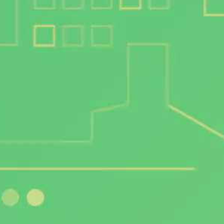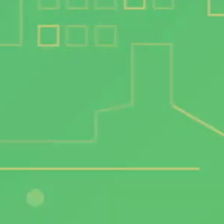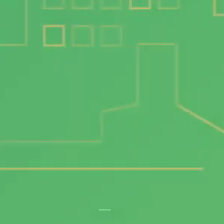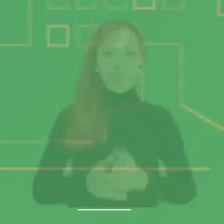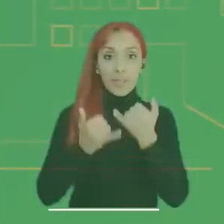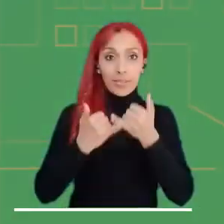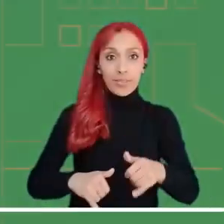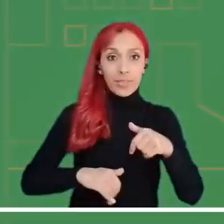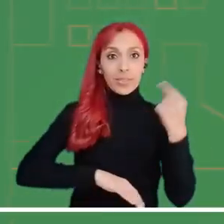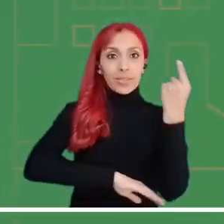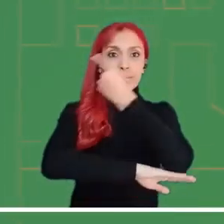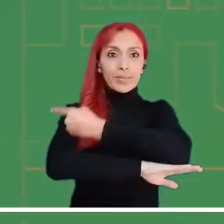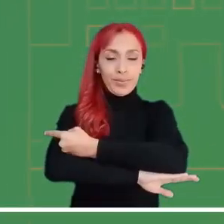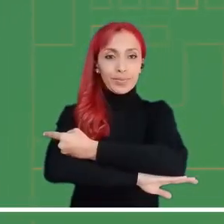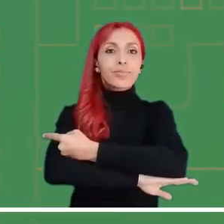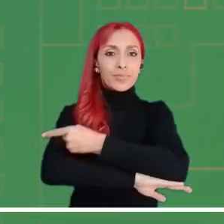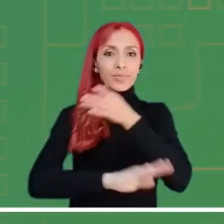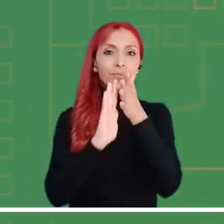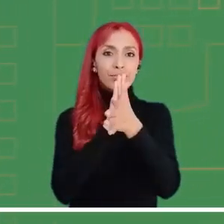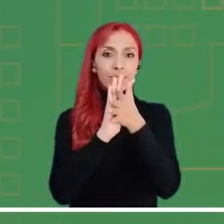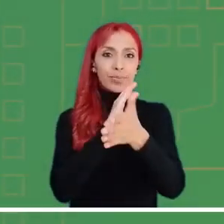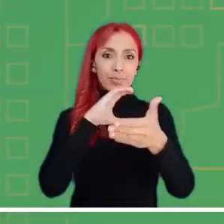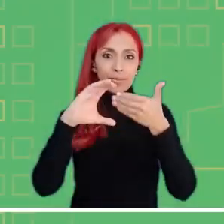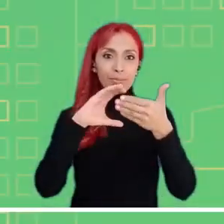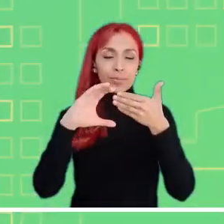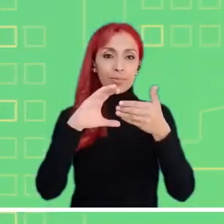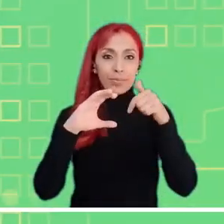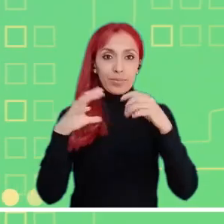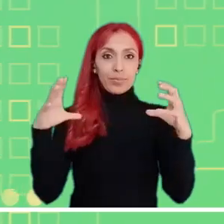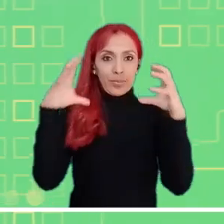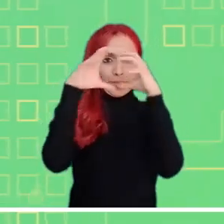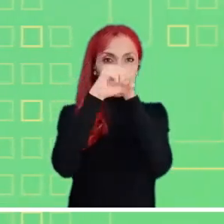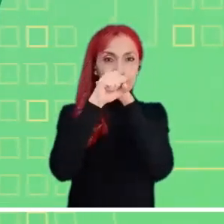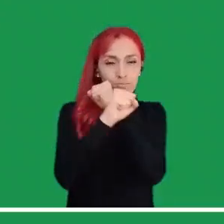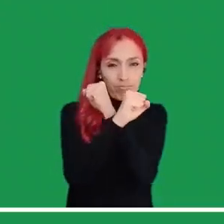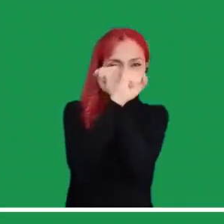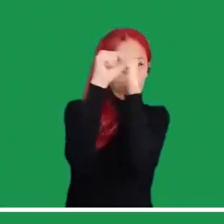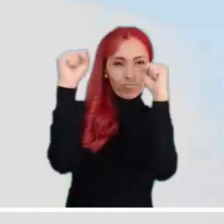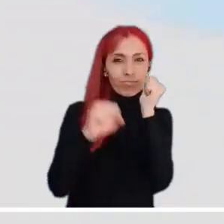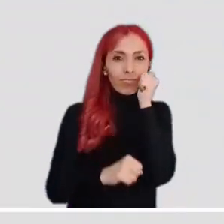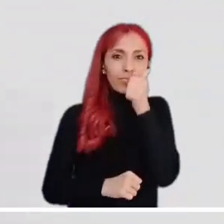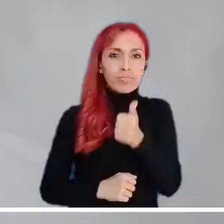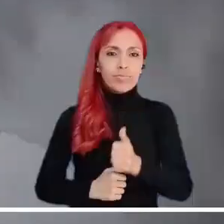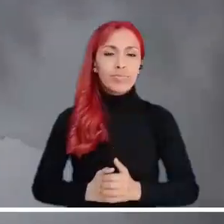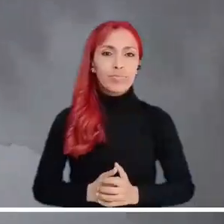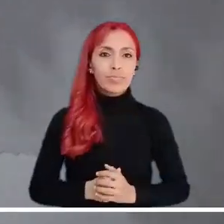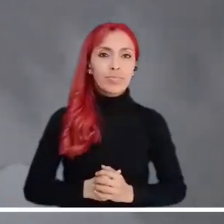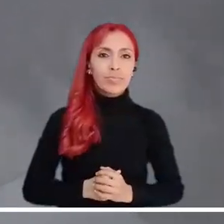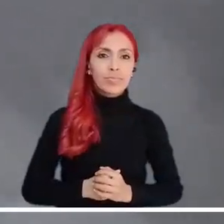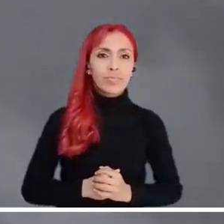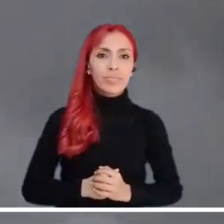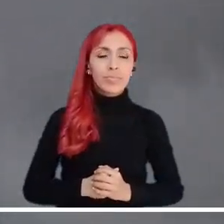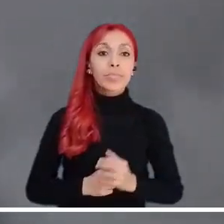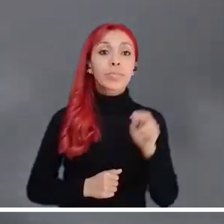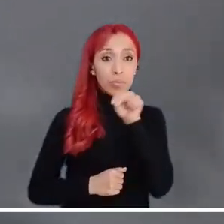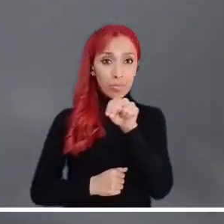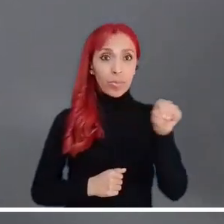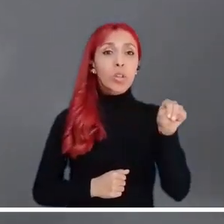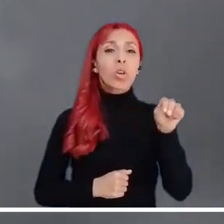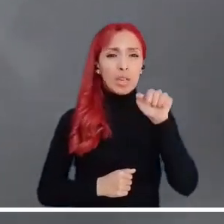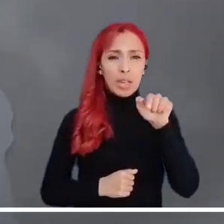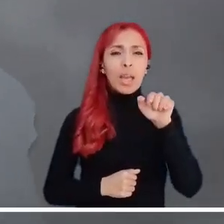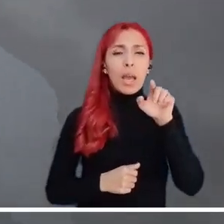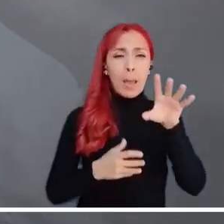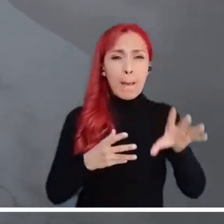Despedimos la jornada con nuestro pronóstico del tiempo de la noche y la madrugada. En el norte podrían aumentar